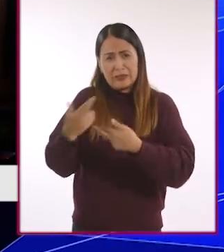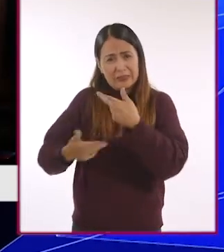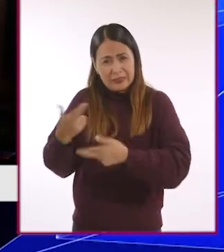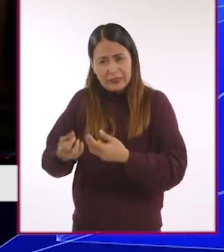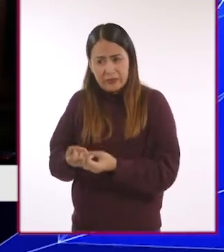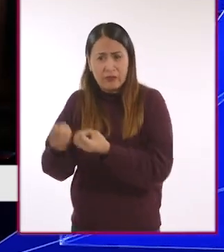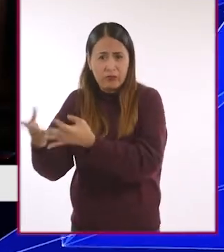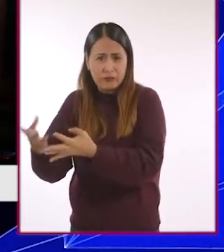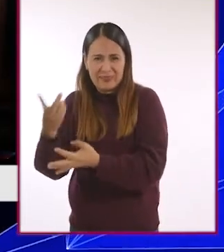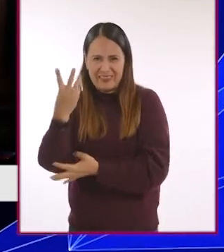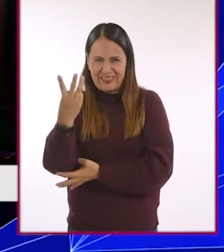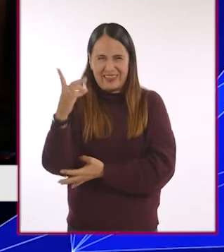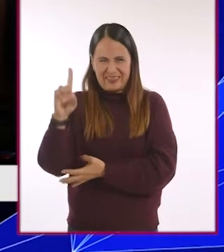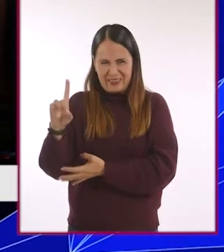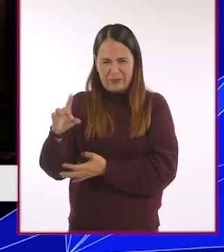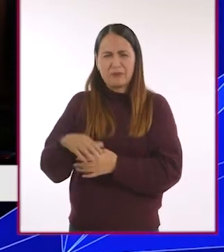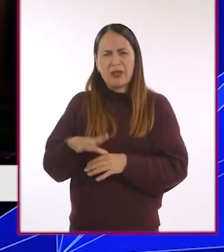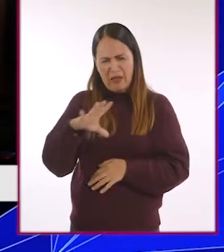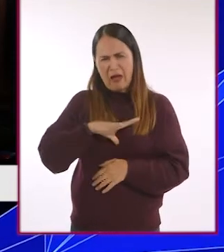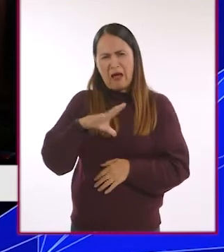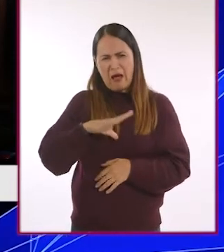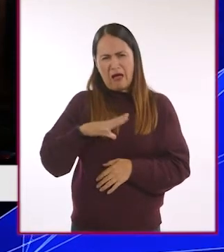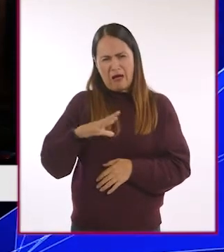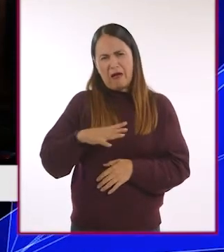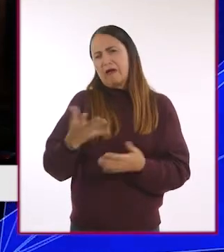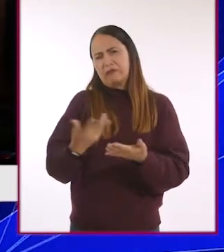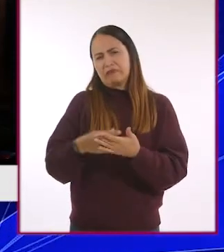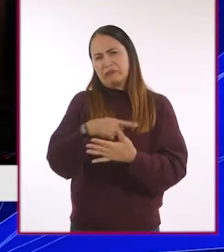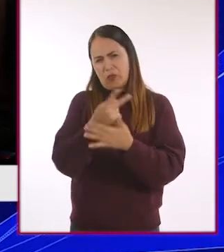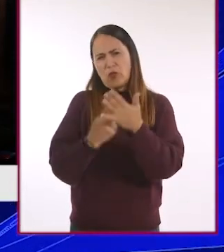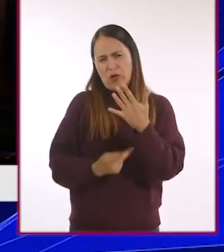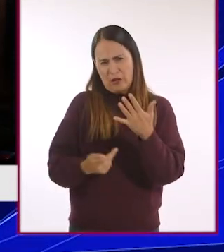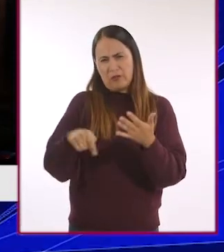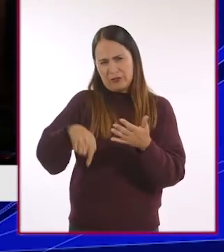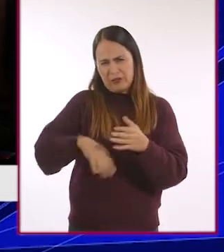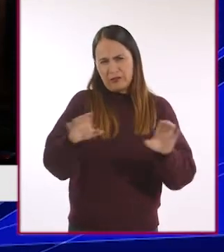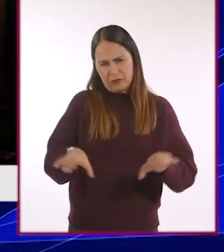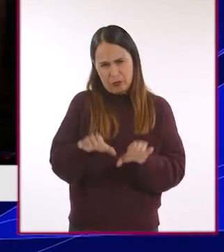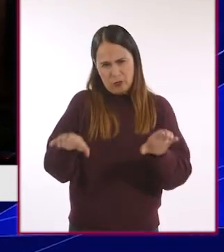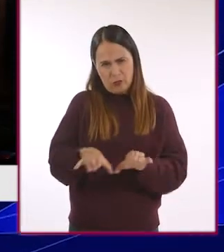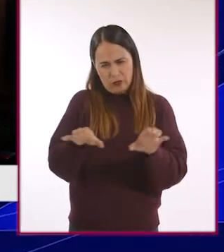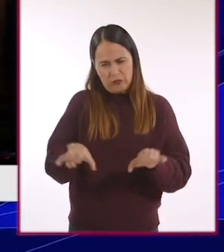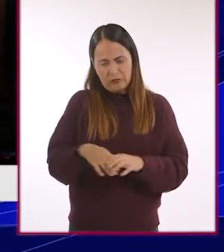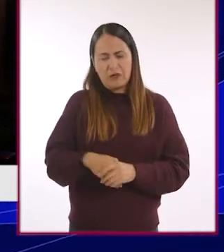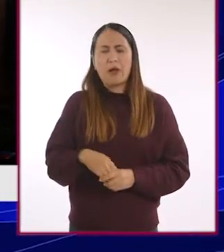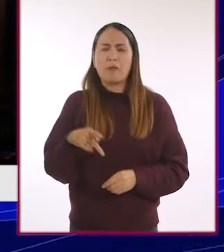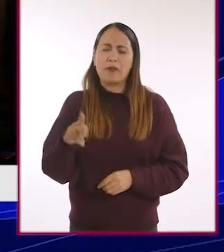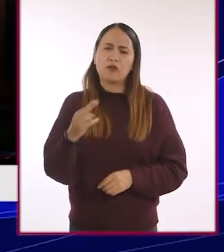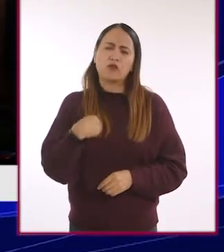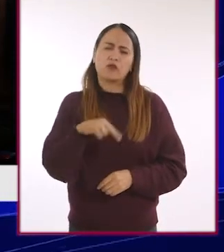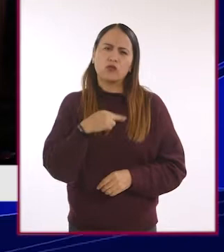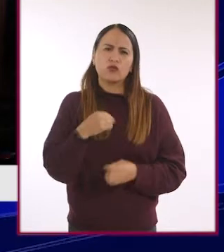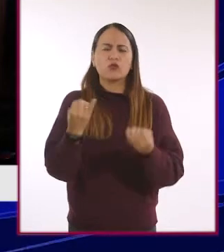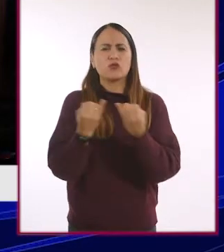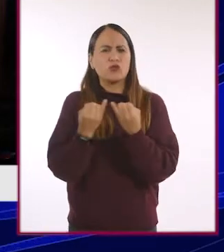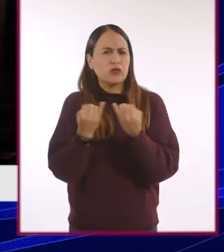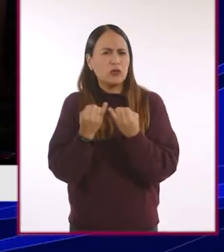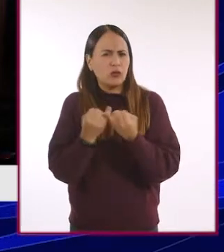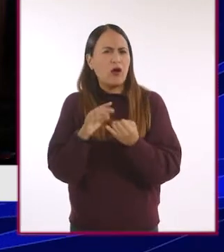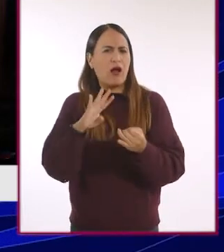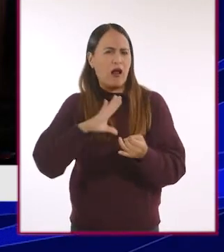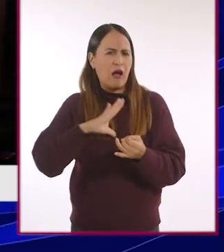¿no? Hay muchos software, sin embargo, creo que nosotros tenemos como métodos, como artistas, que también